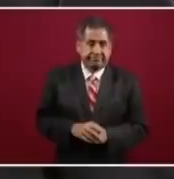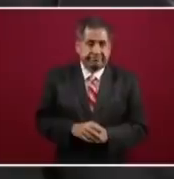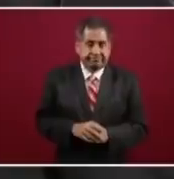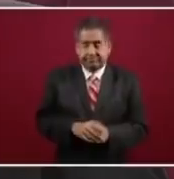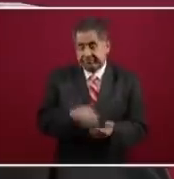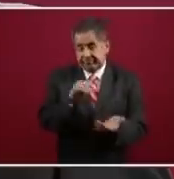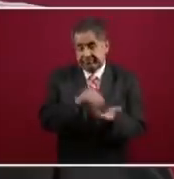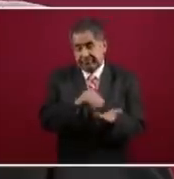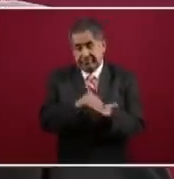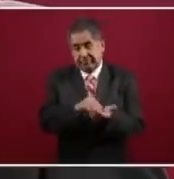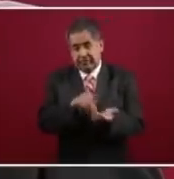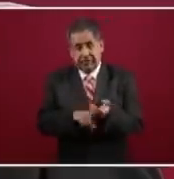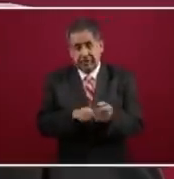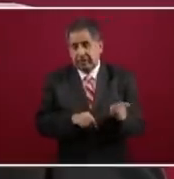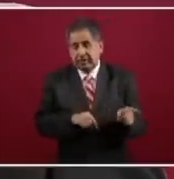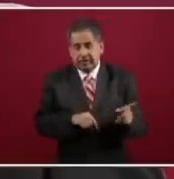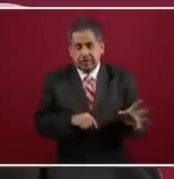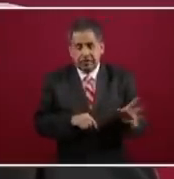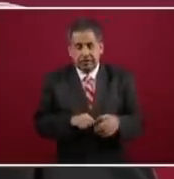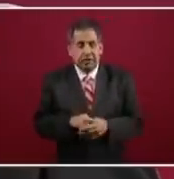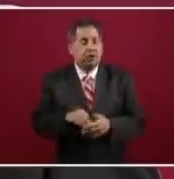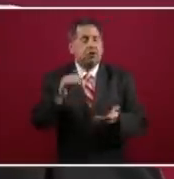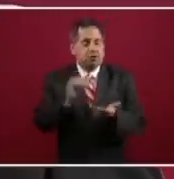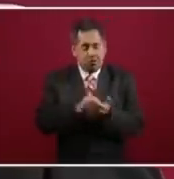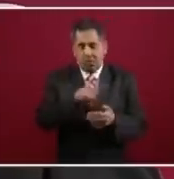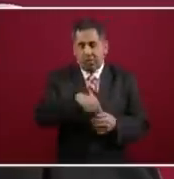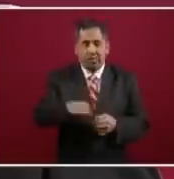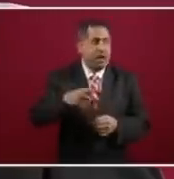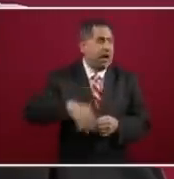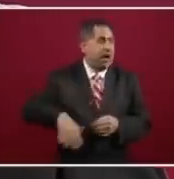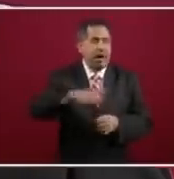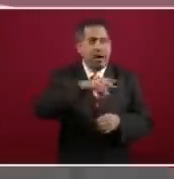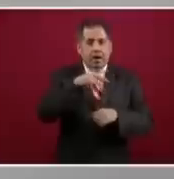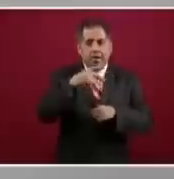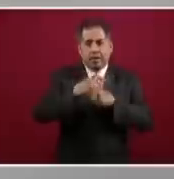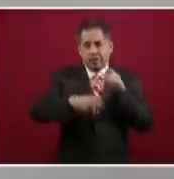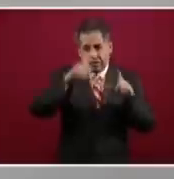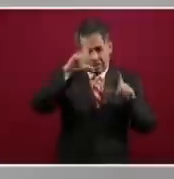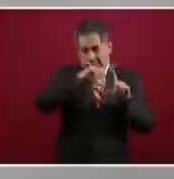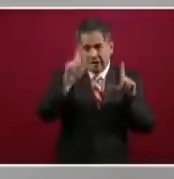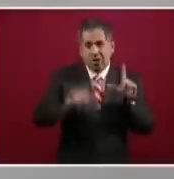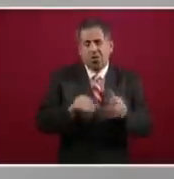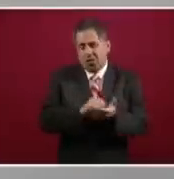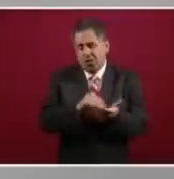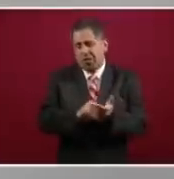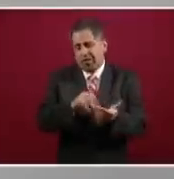todavía se padece de eso en nuestro país se oculta